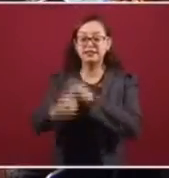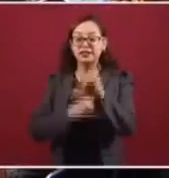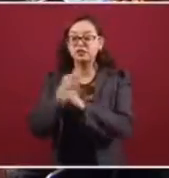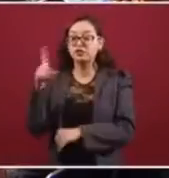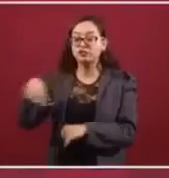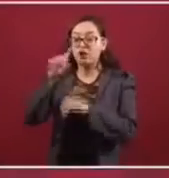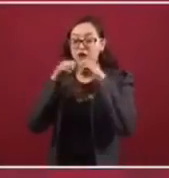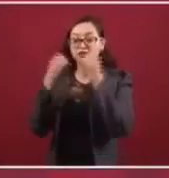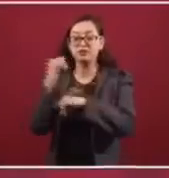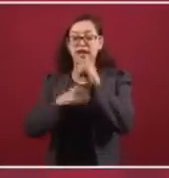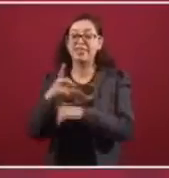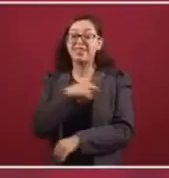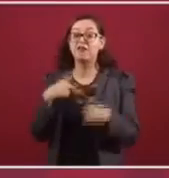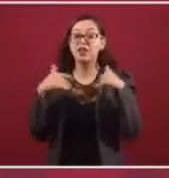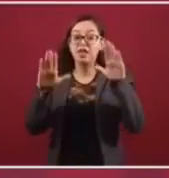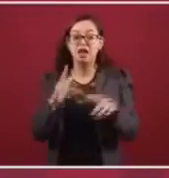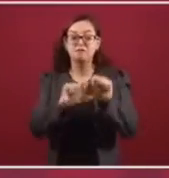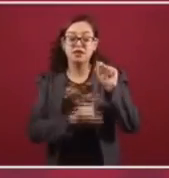disculpas al pueblo de México